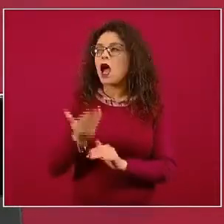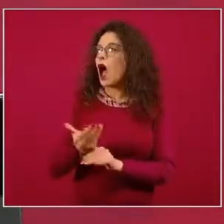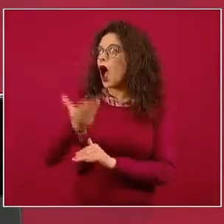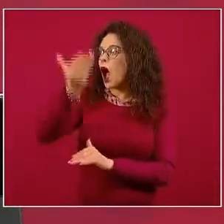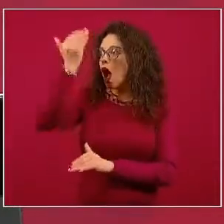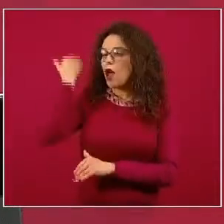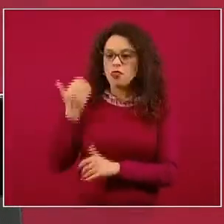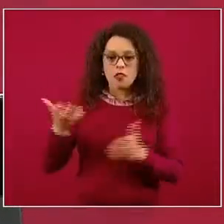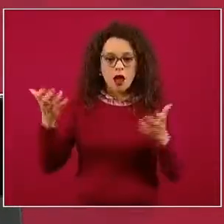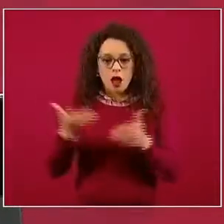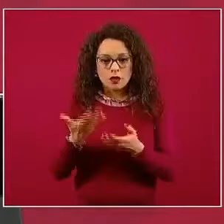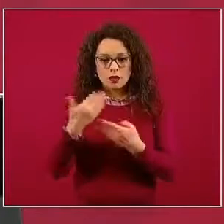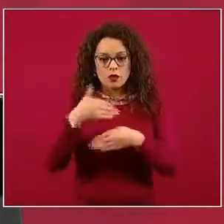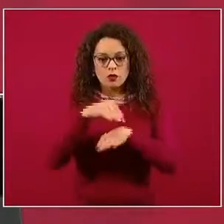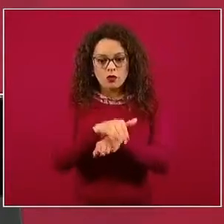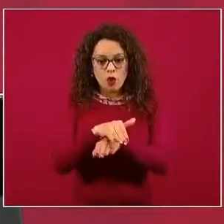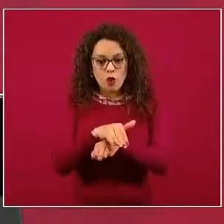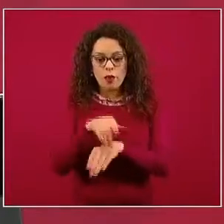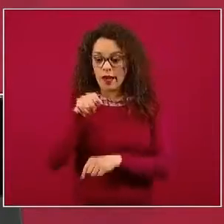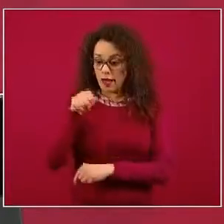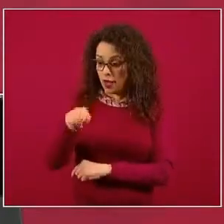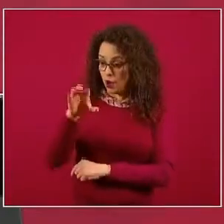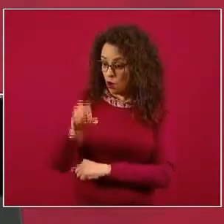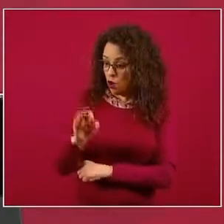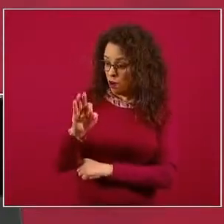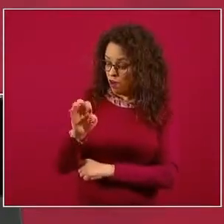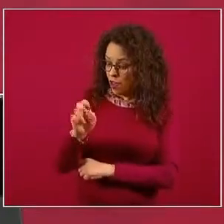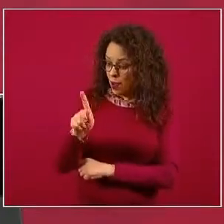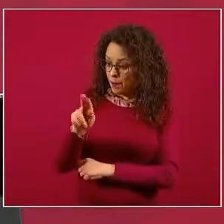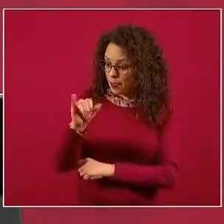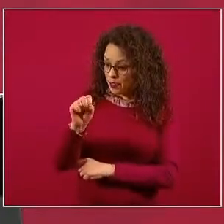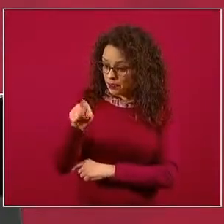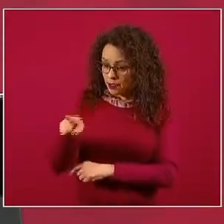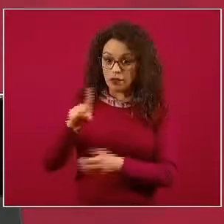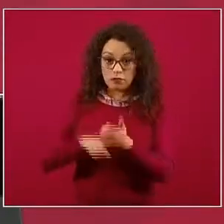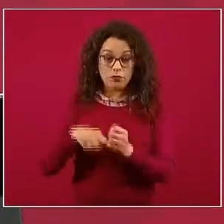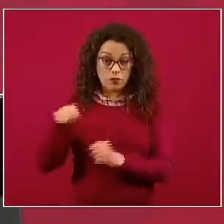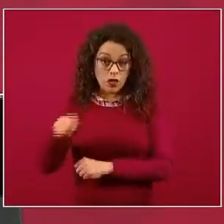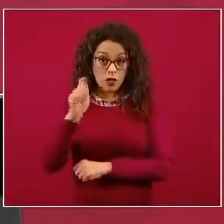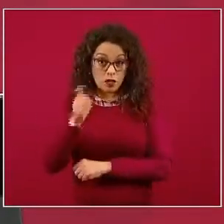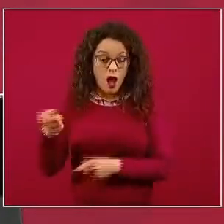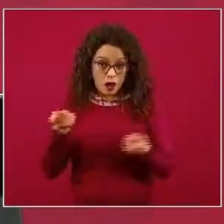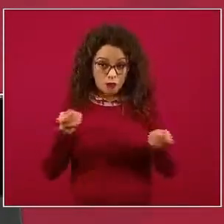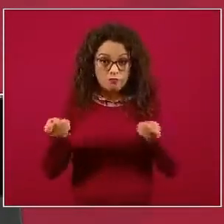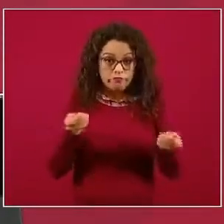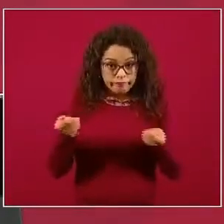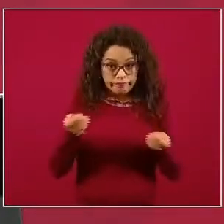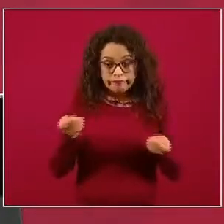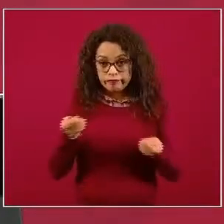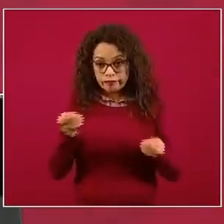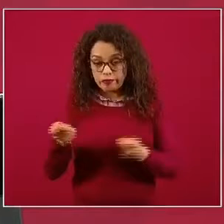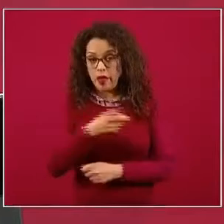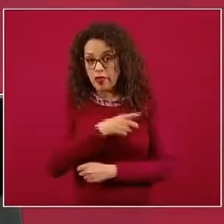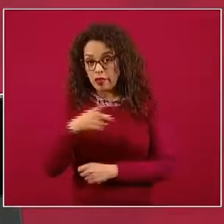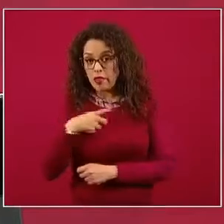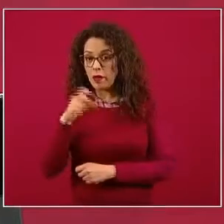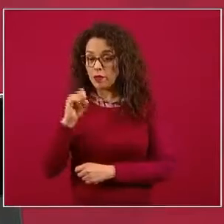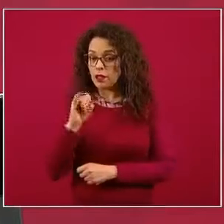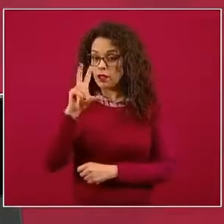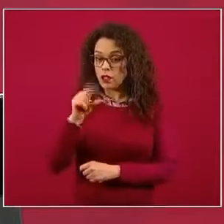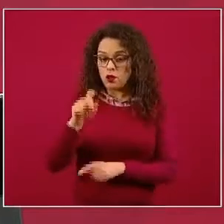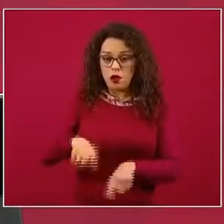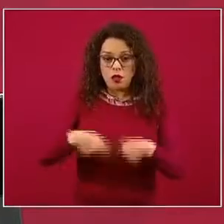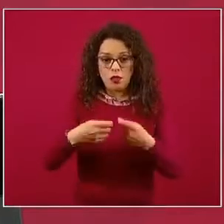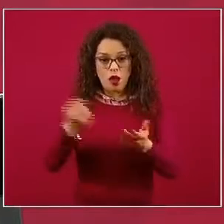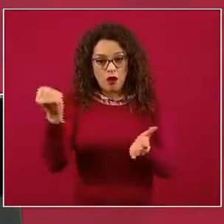pasado sobre cómo COFEPRIS, que también es la entidad reguladora que debe autorizar o